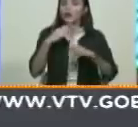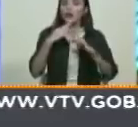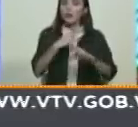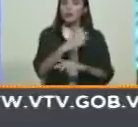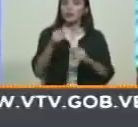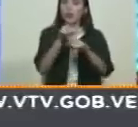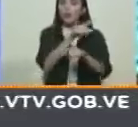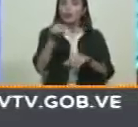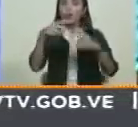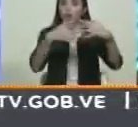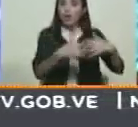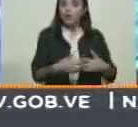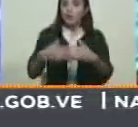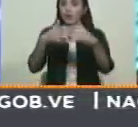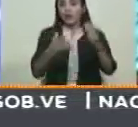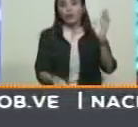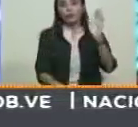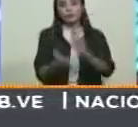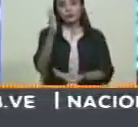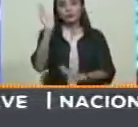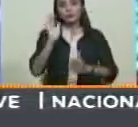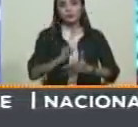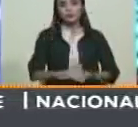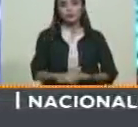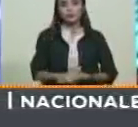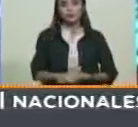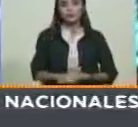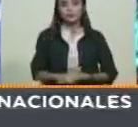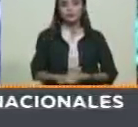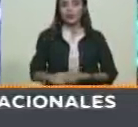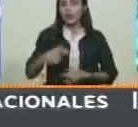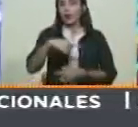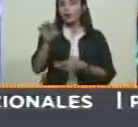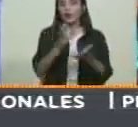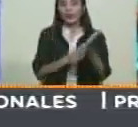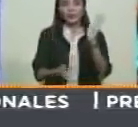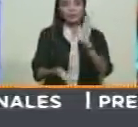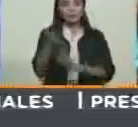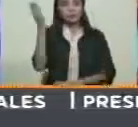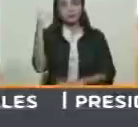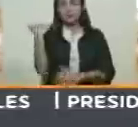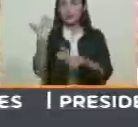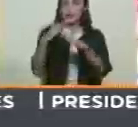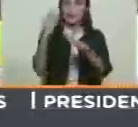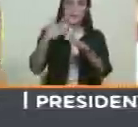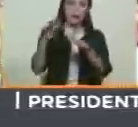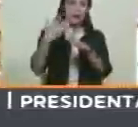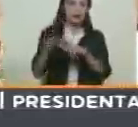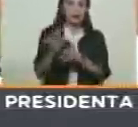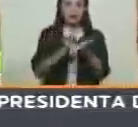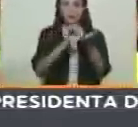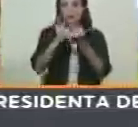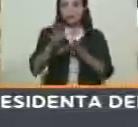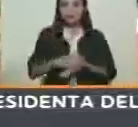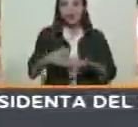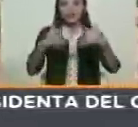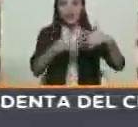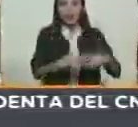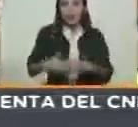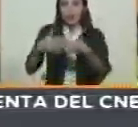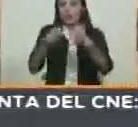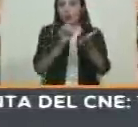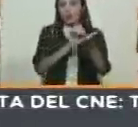imperialistas váyase para el mismísimo váyanse al que